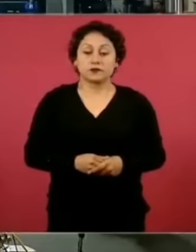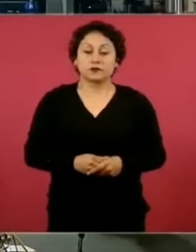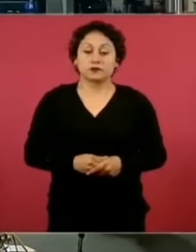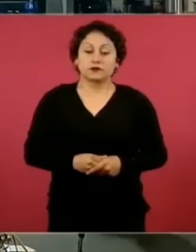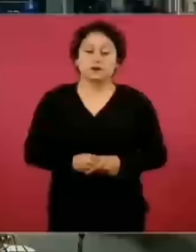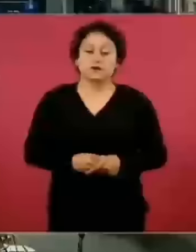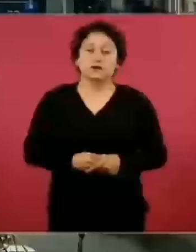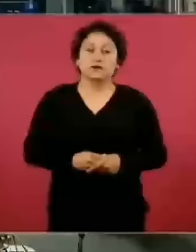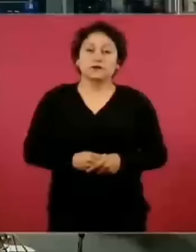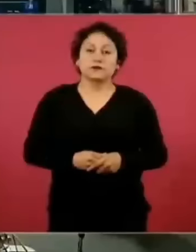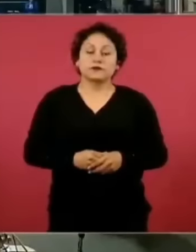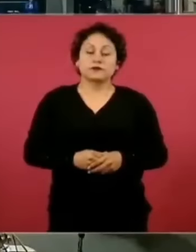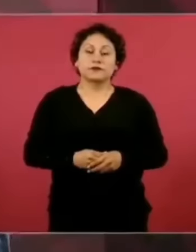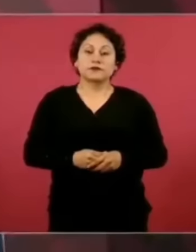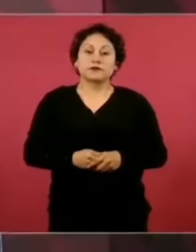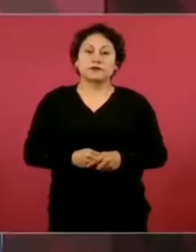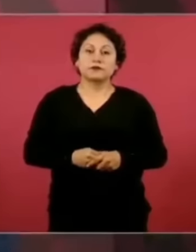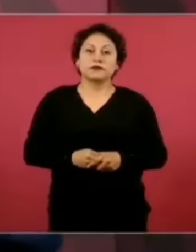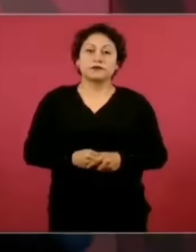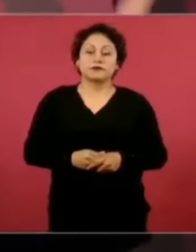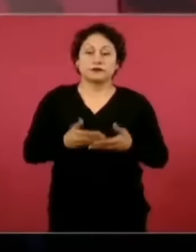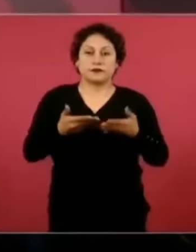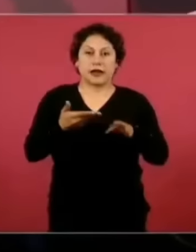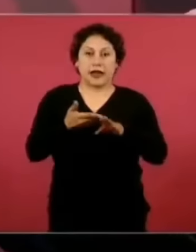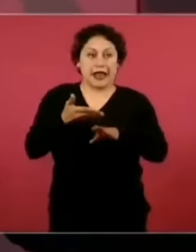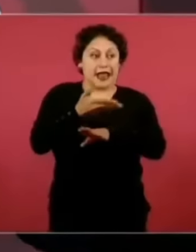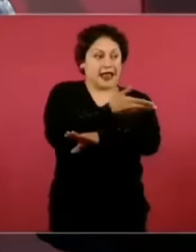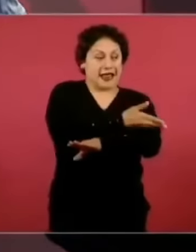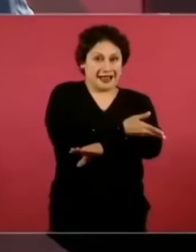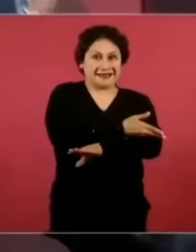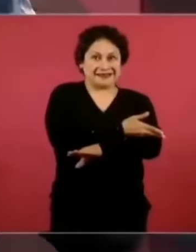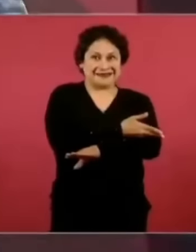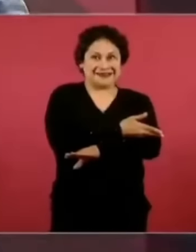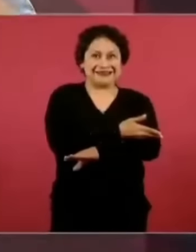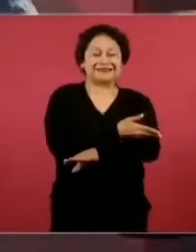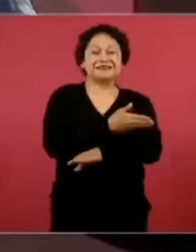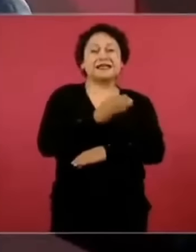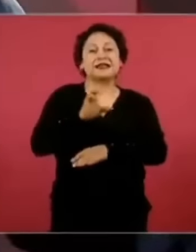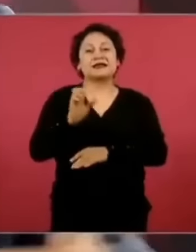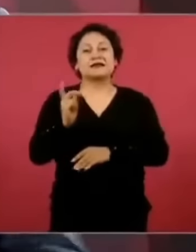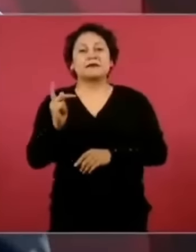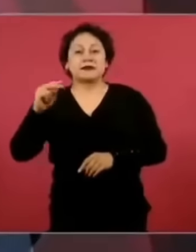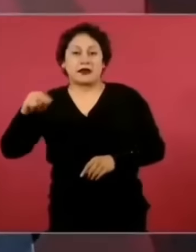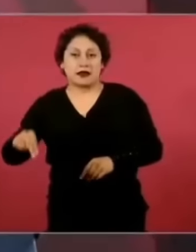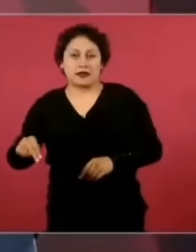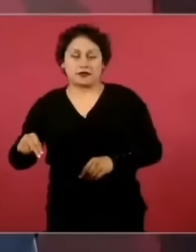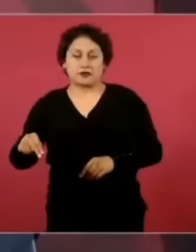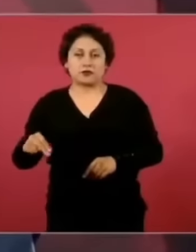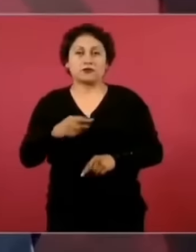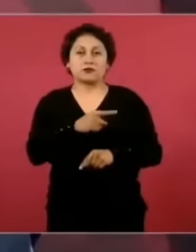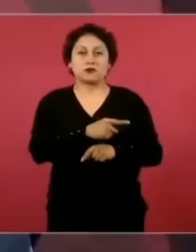durante la campaña del licenciado Peña Nieto, en 100 días,